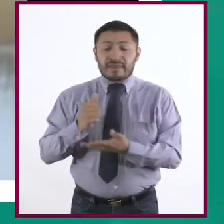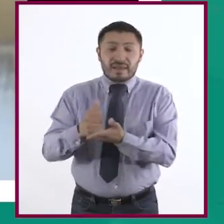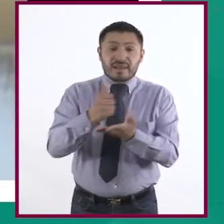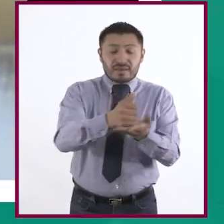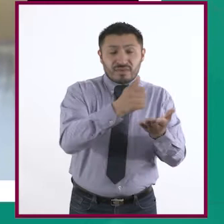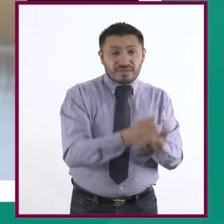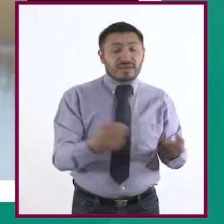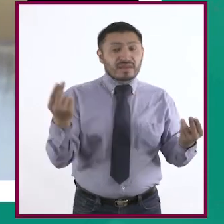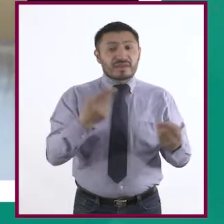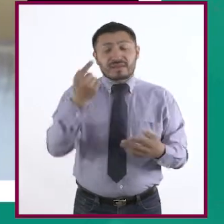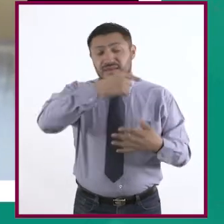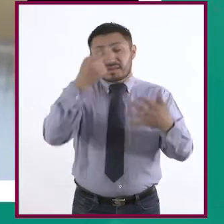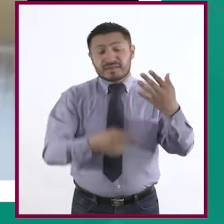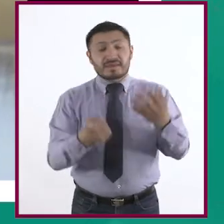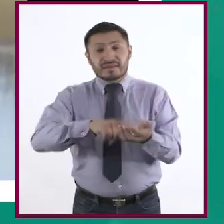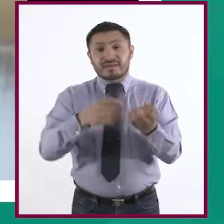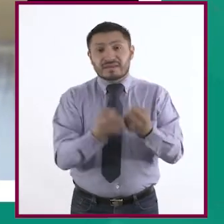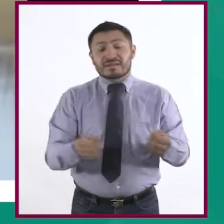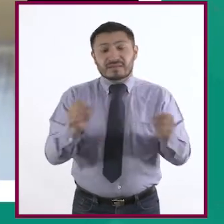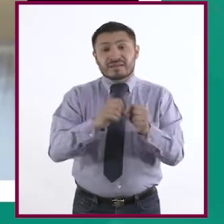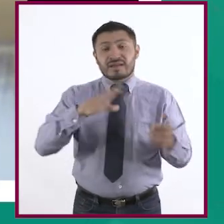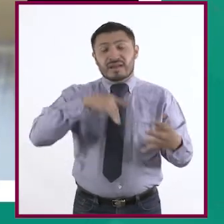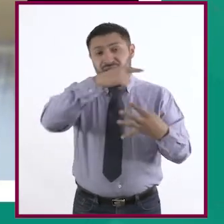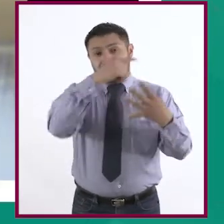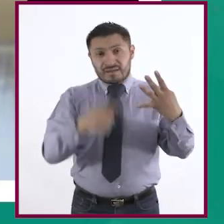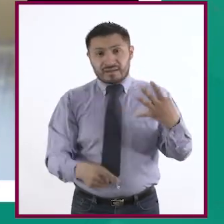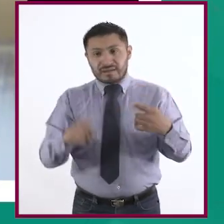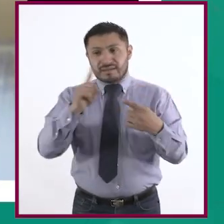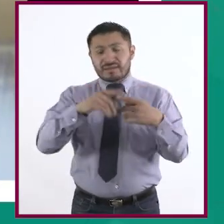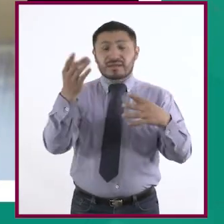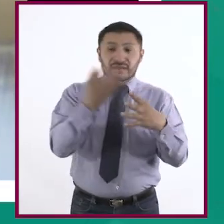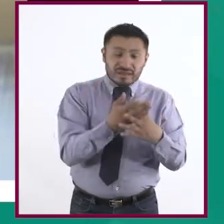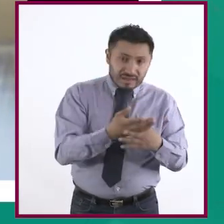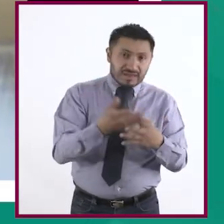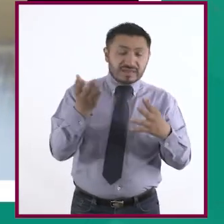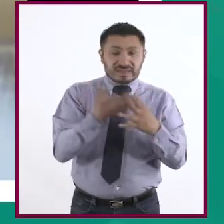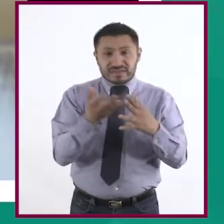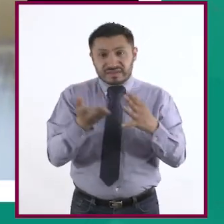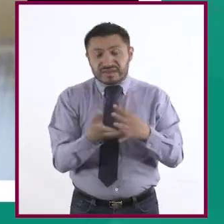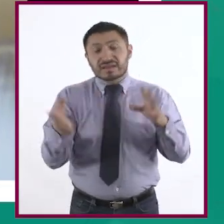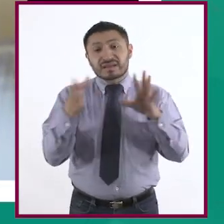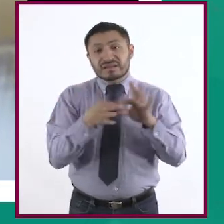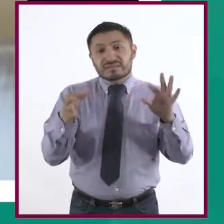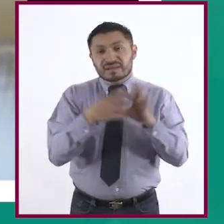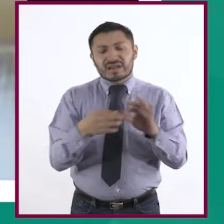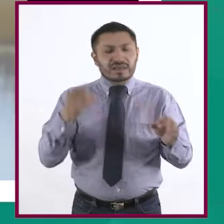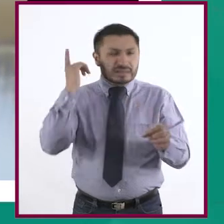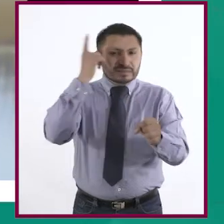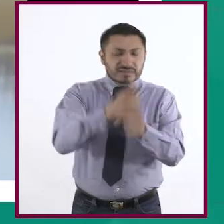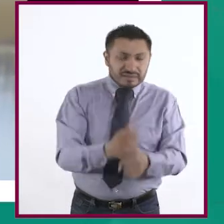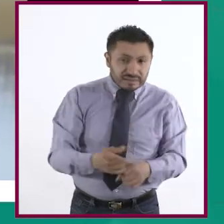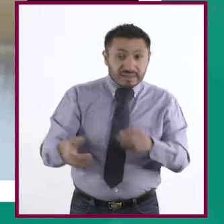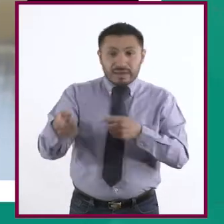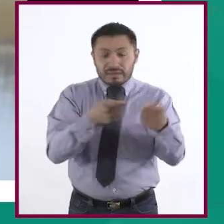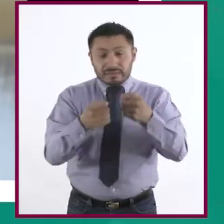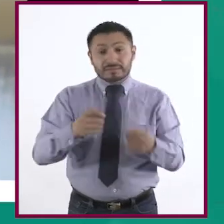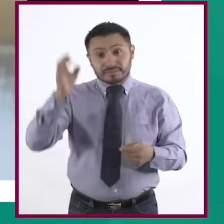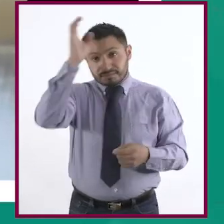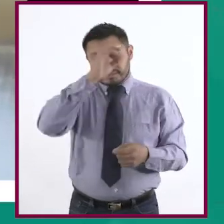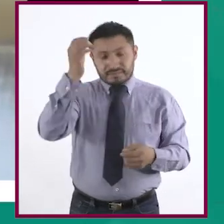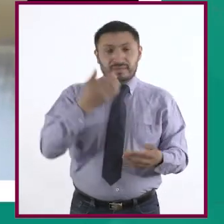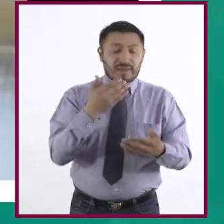mundiales. En sí tiene 4 rubros la ciencia, que es clasificar, explicar, predecir y controlar. La ciencia ha sido